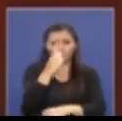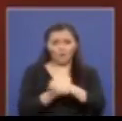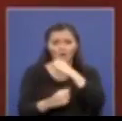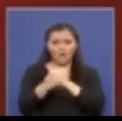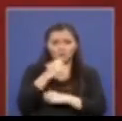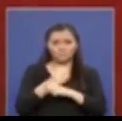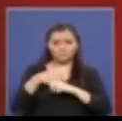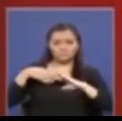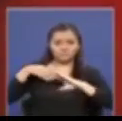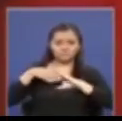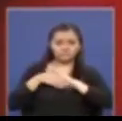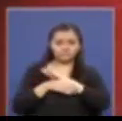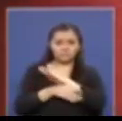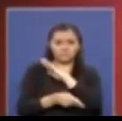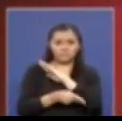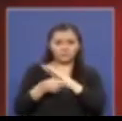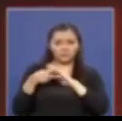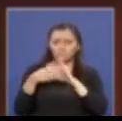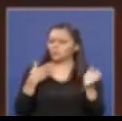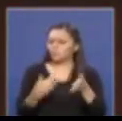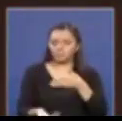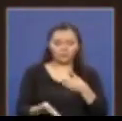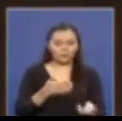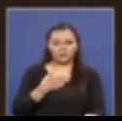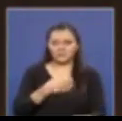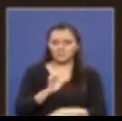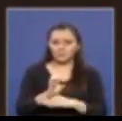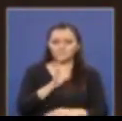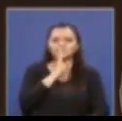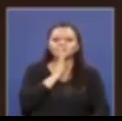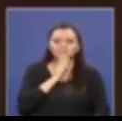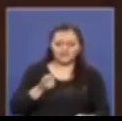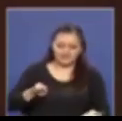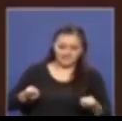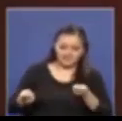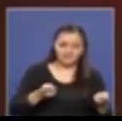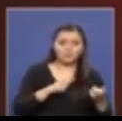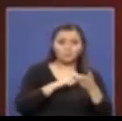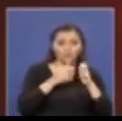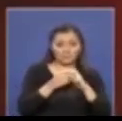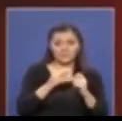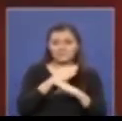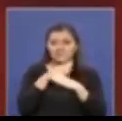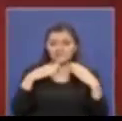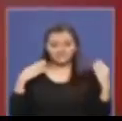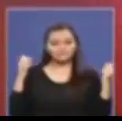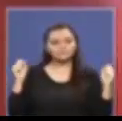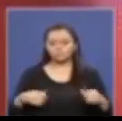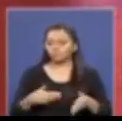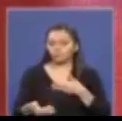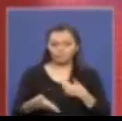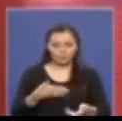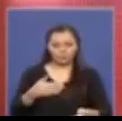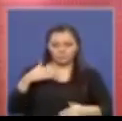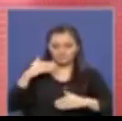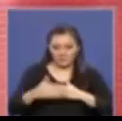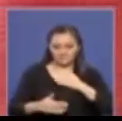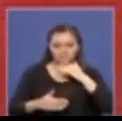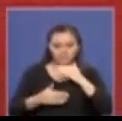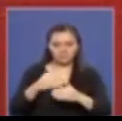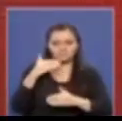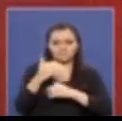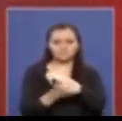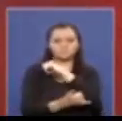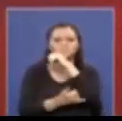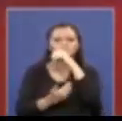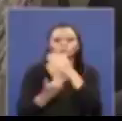precio del petróleo. Y pese a eso, Ecuador sigue adelante, con problemas. Pero seguimos adelante, construyendo día a día la patria